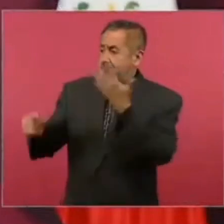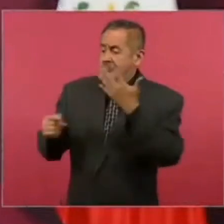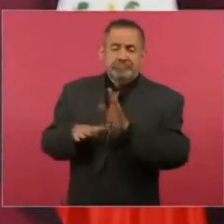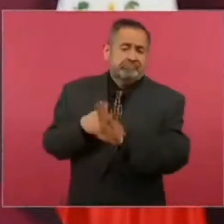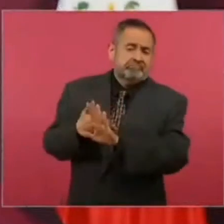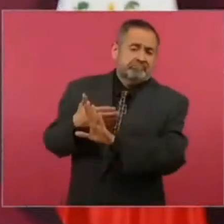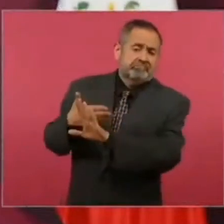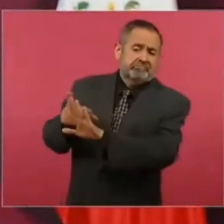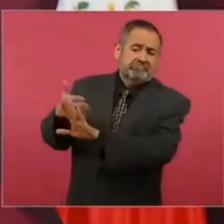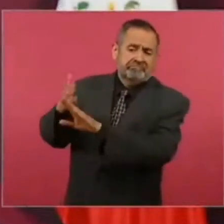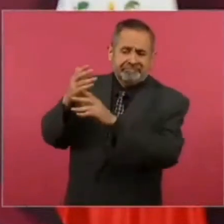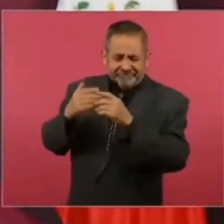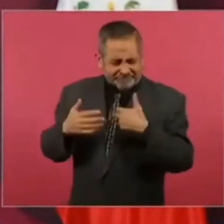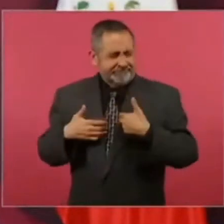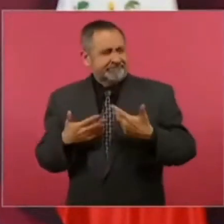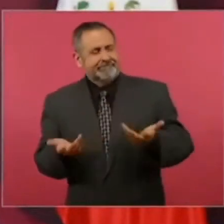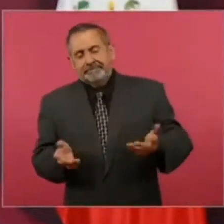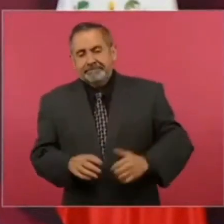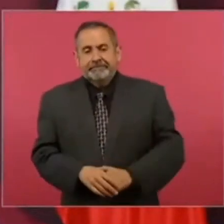todo.